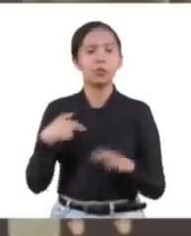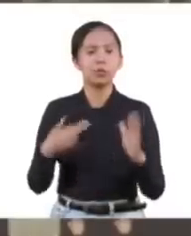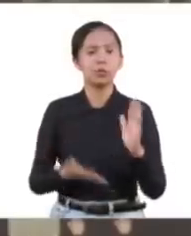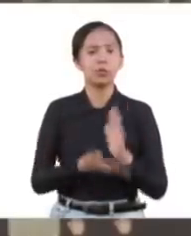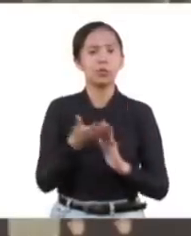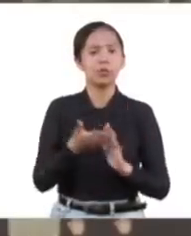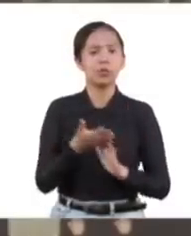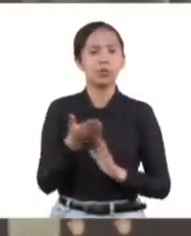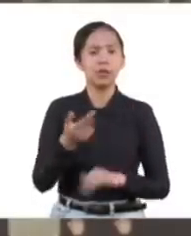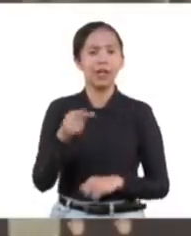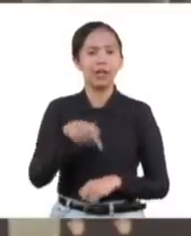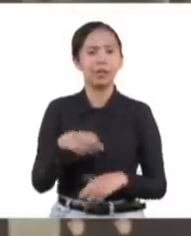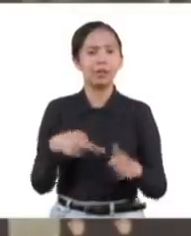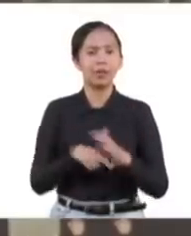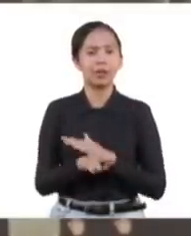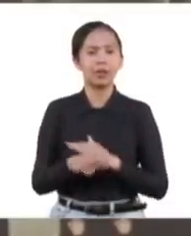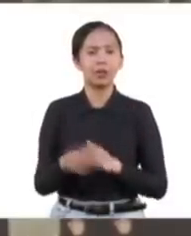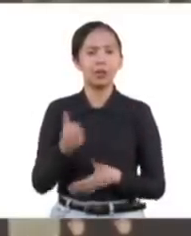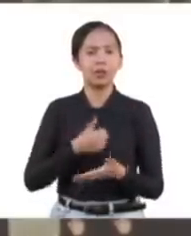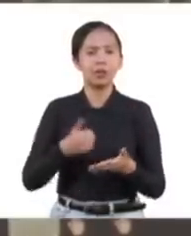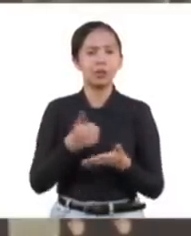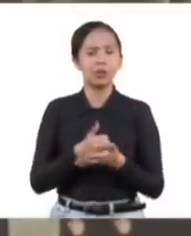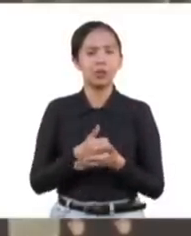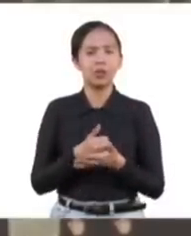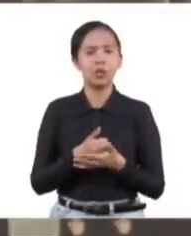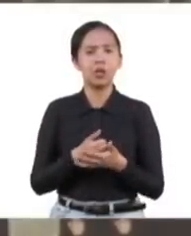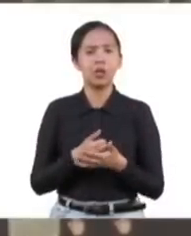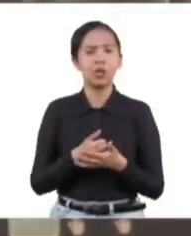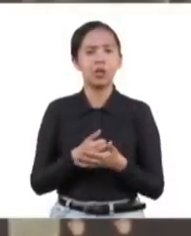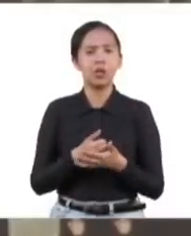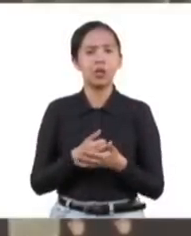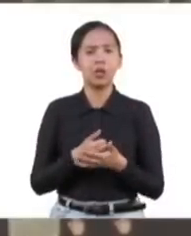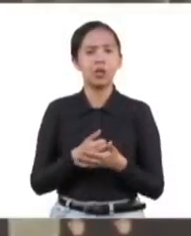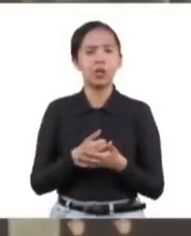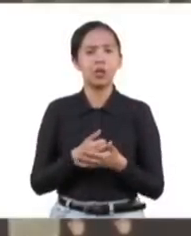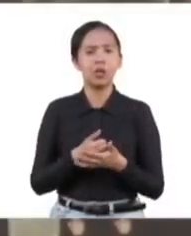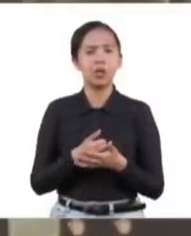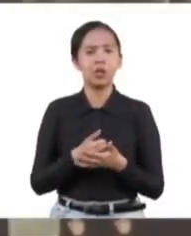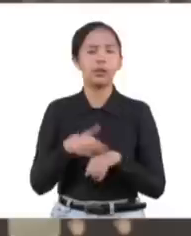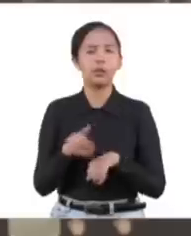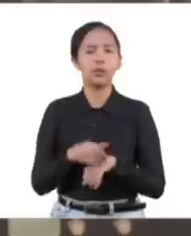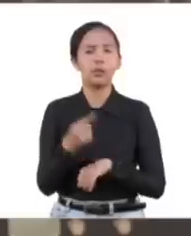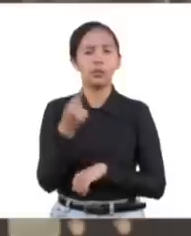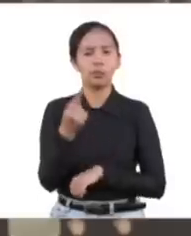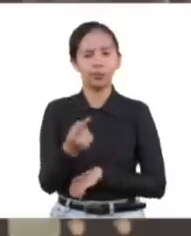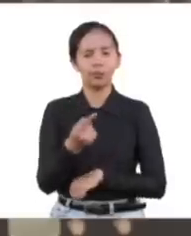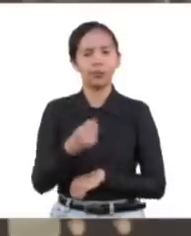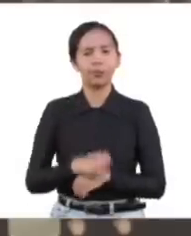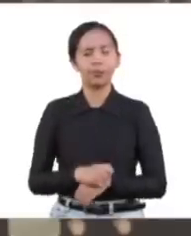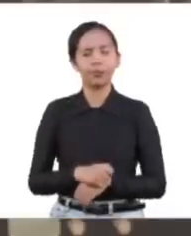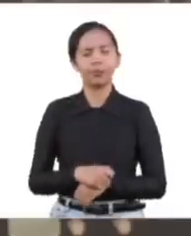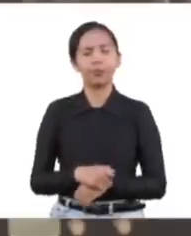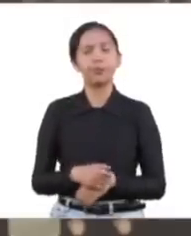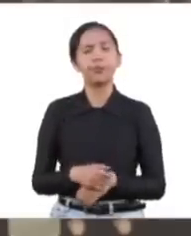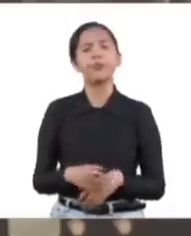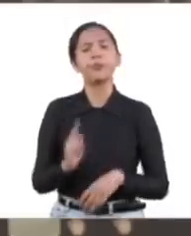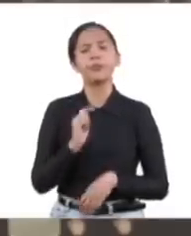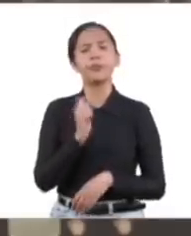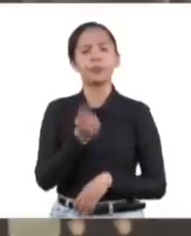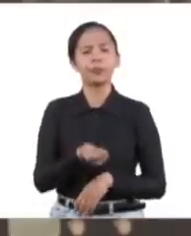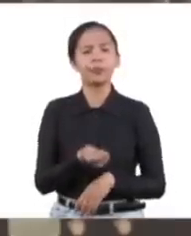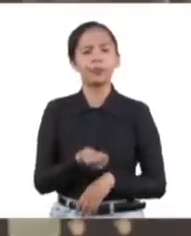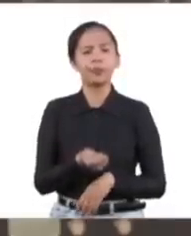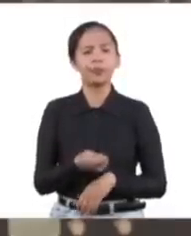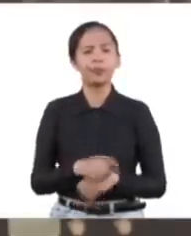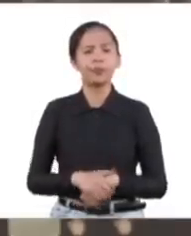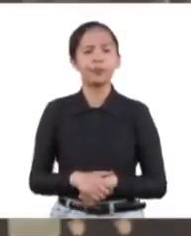en el metro de la ciudad es la nueva línea 1. ¿En qué consiste?